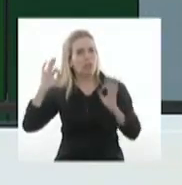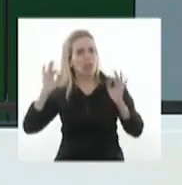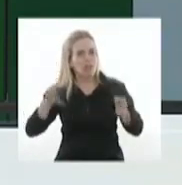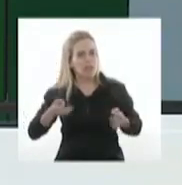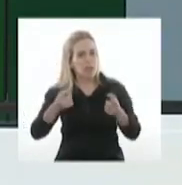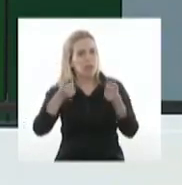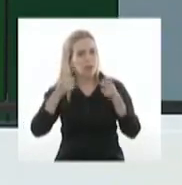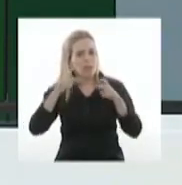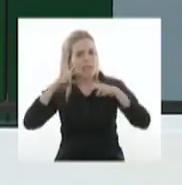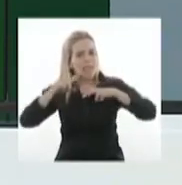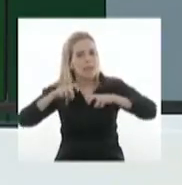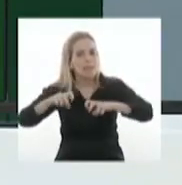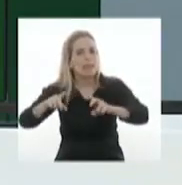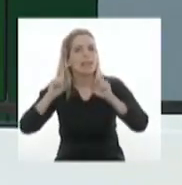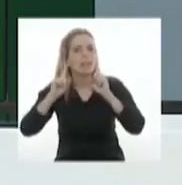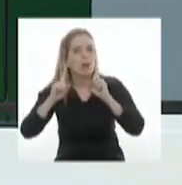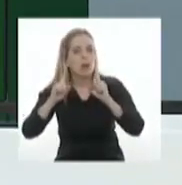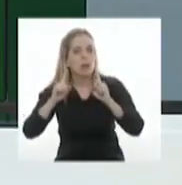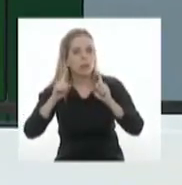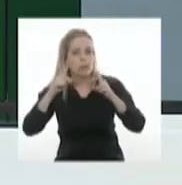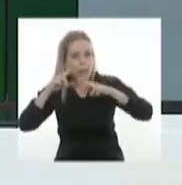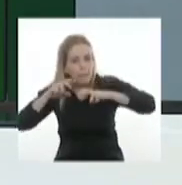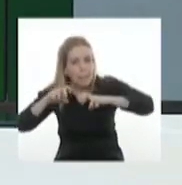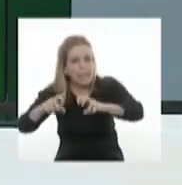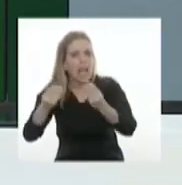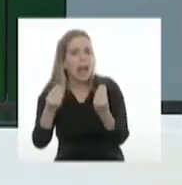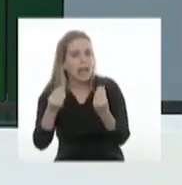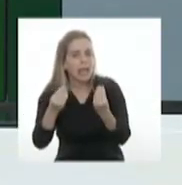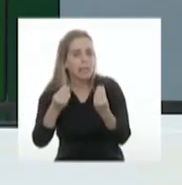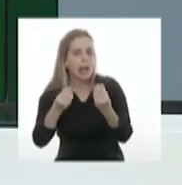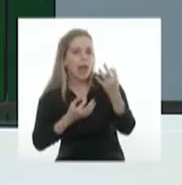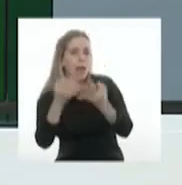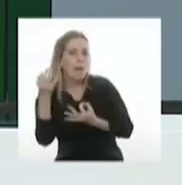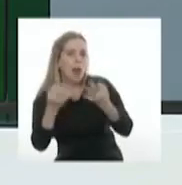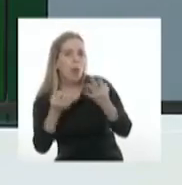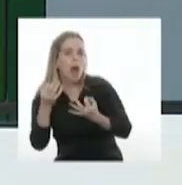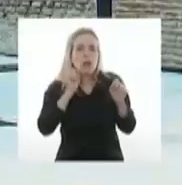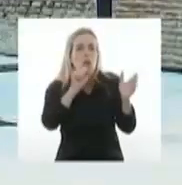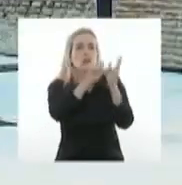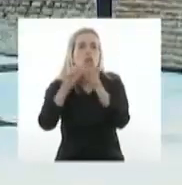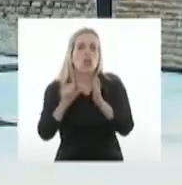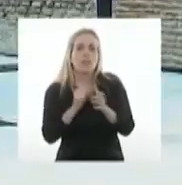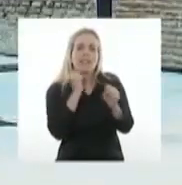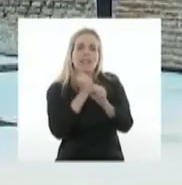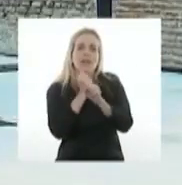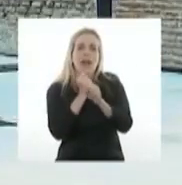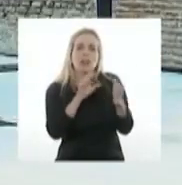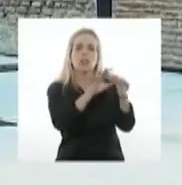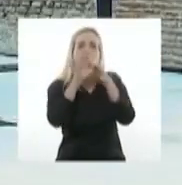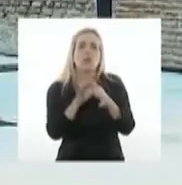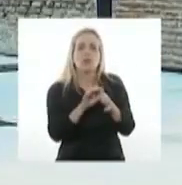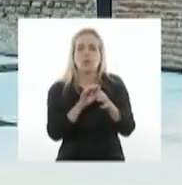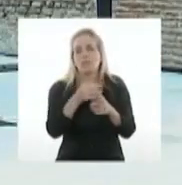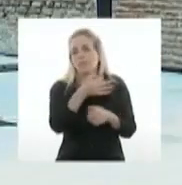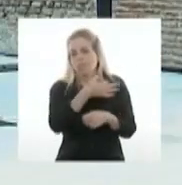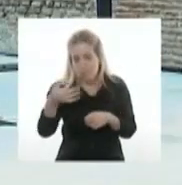una razón simple, ¿no? Los aranceles que pagamos y no deberíamos pagar. Pero también los acuerdos no solamente importan por vender, sino